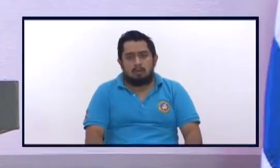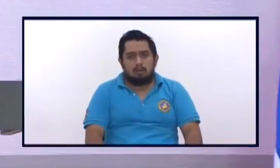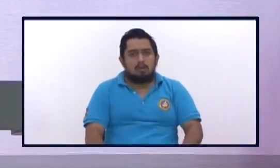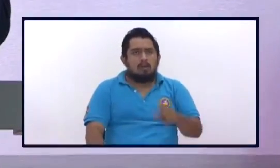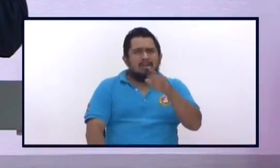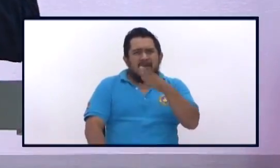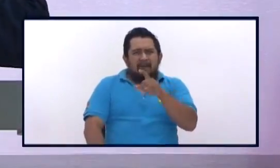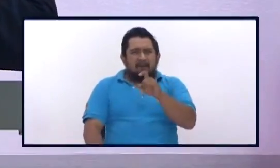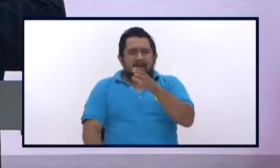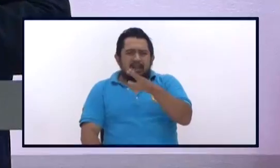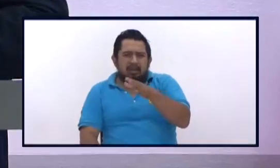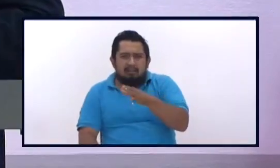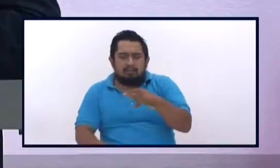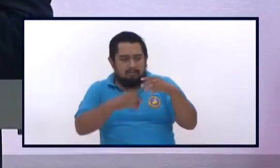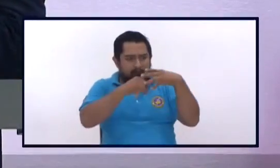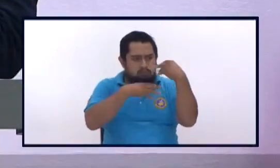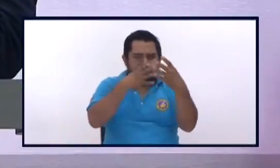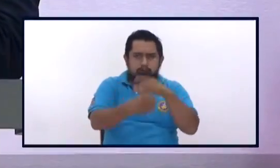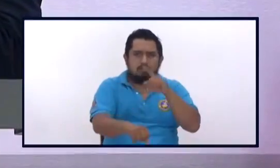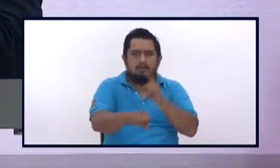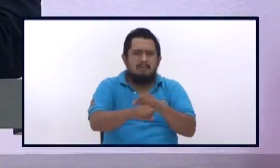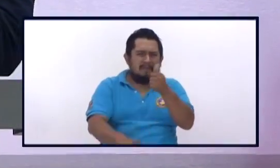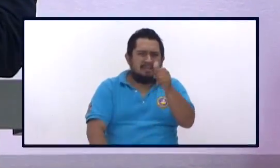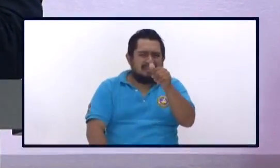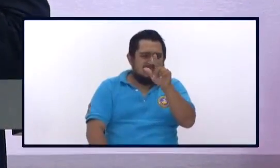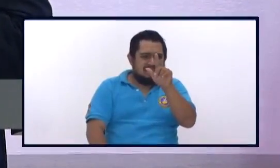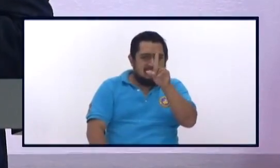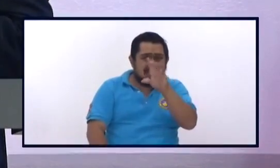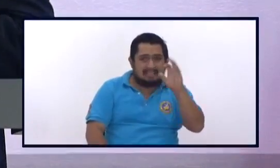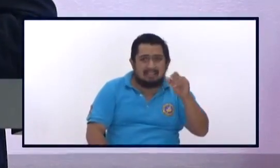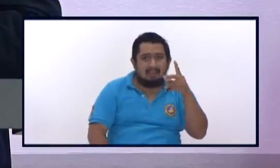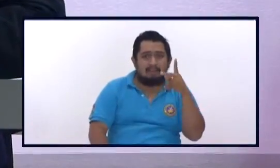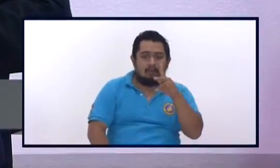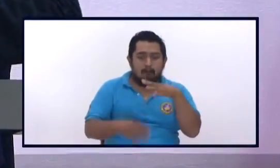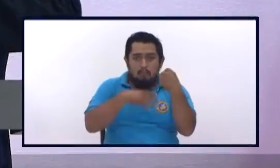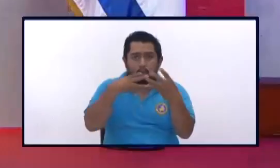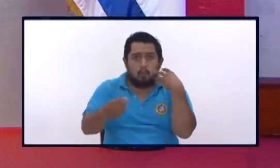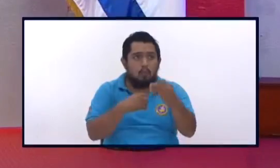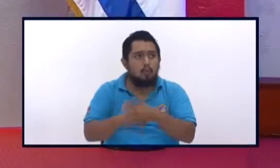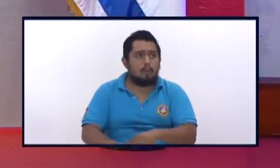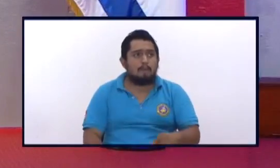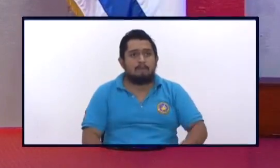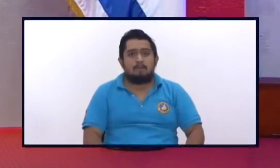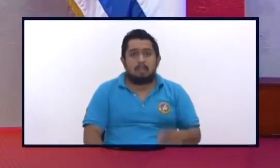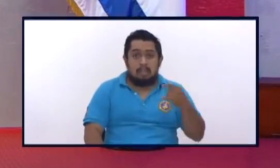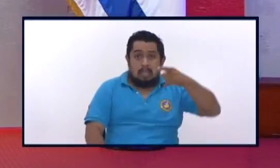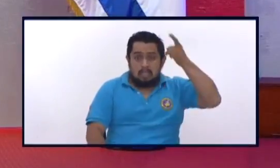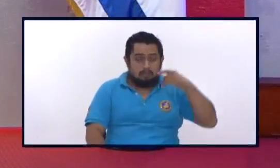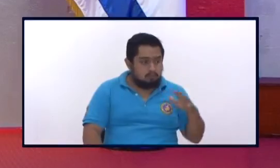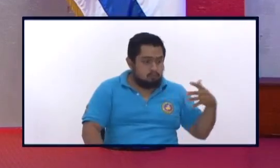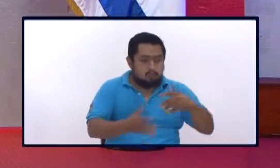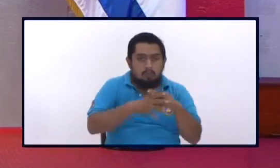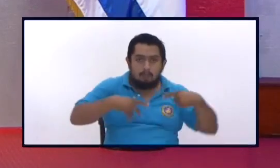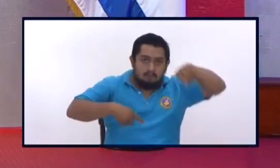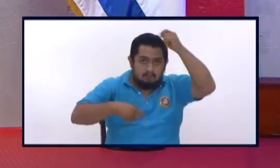punto no sé qué como a 100 kilómetros por hora y se bajó el muchacho y con una cobija con un